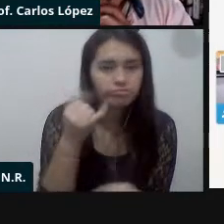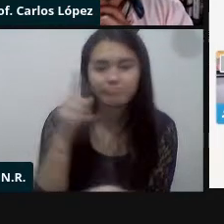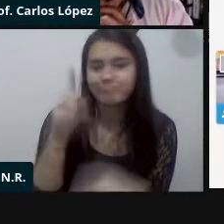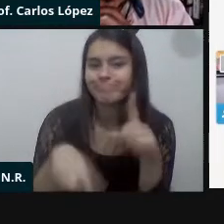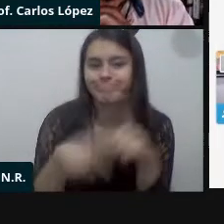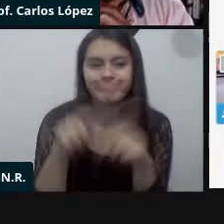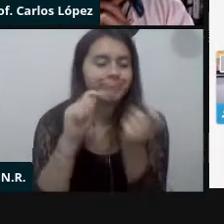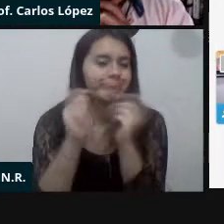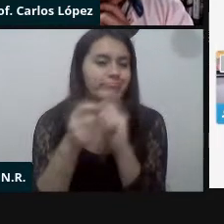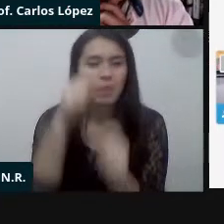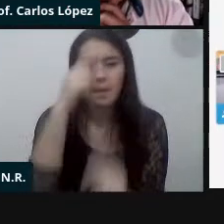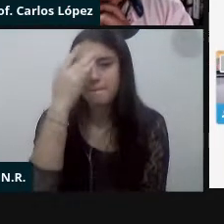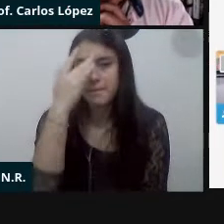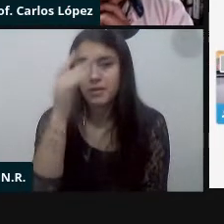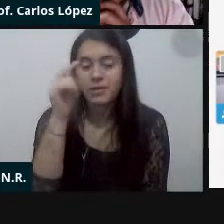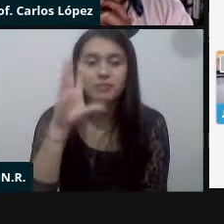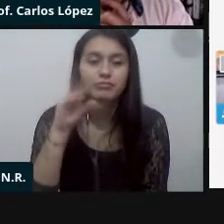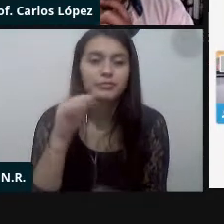¿Sí?